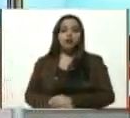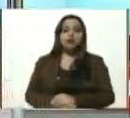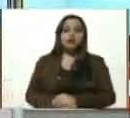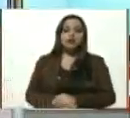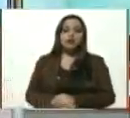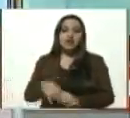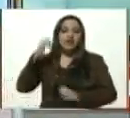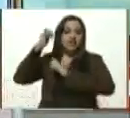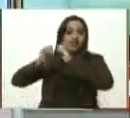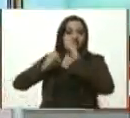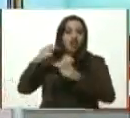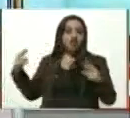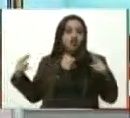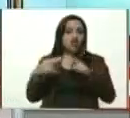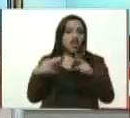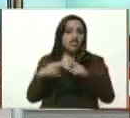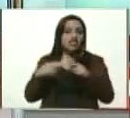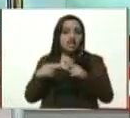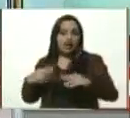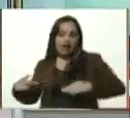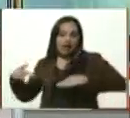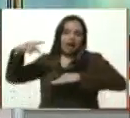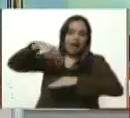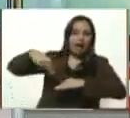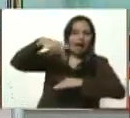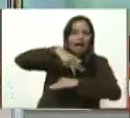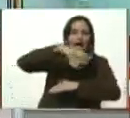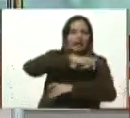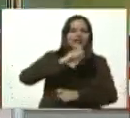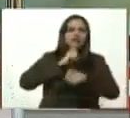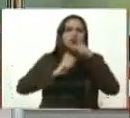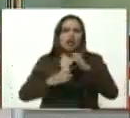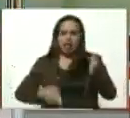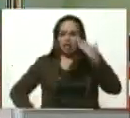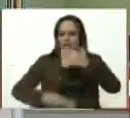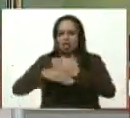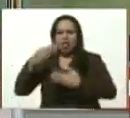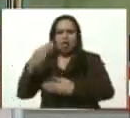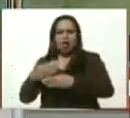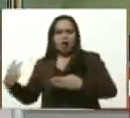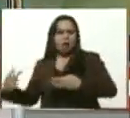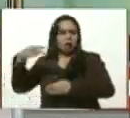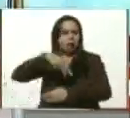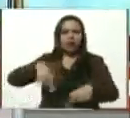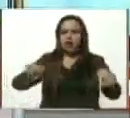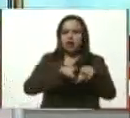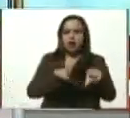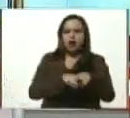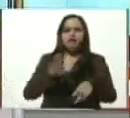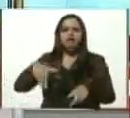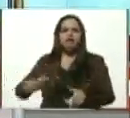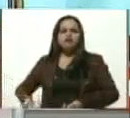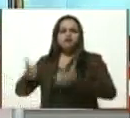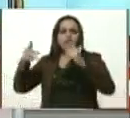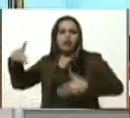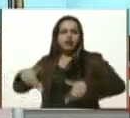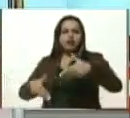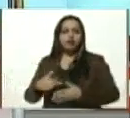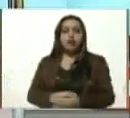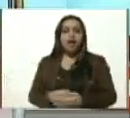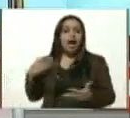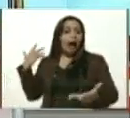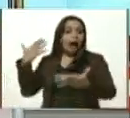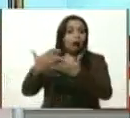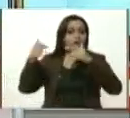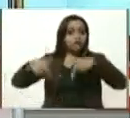las personas en el estado Táchira, bueno, superando la adversidad para ejercer su derecho a la participación. Hasta este momento, al menos hasta el día de hoy, ¿qué evaluación ha hecho